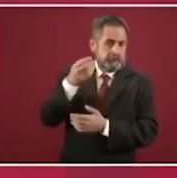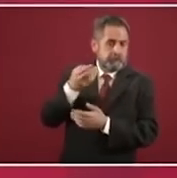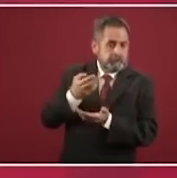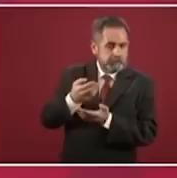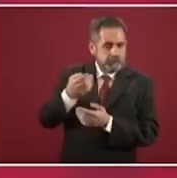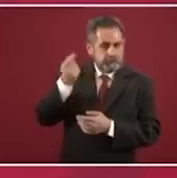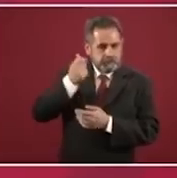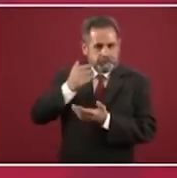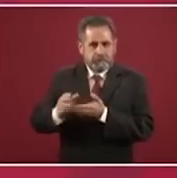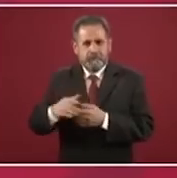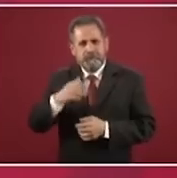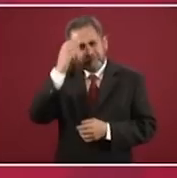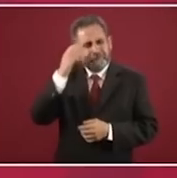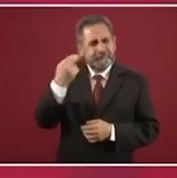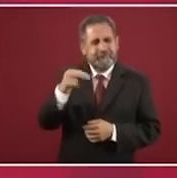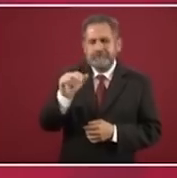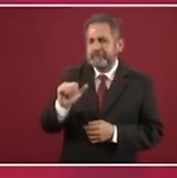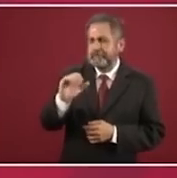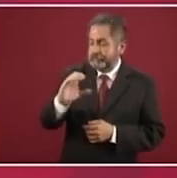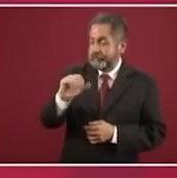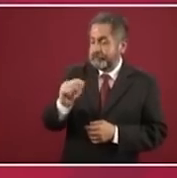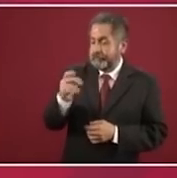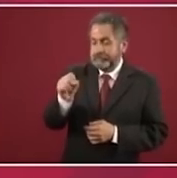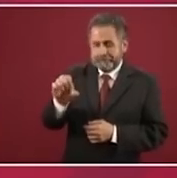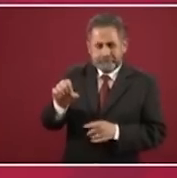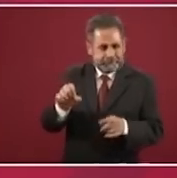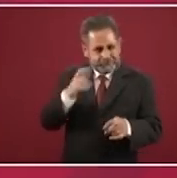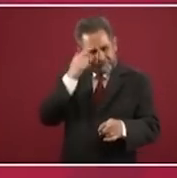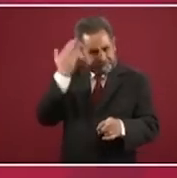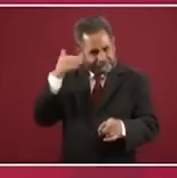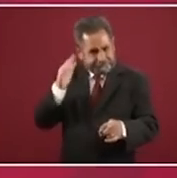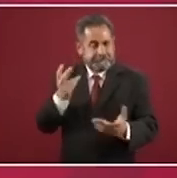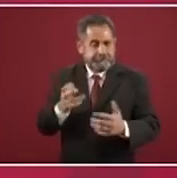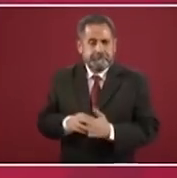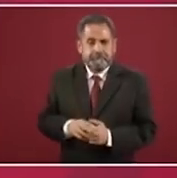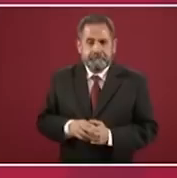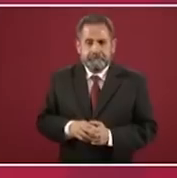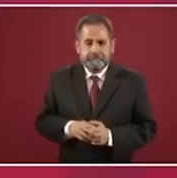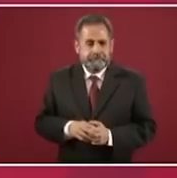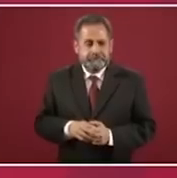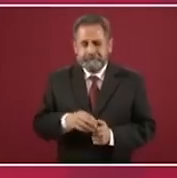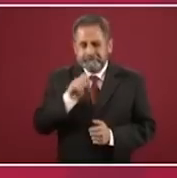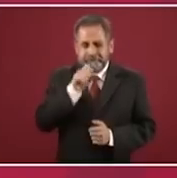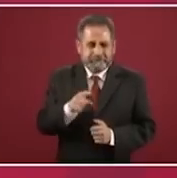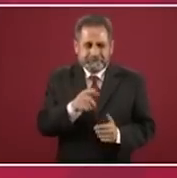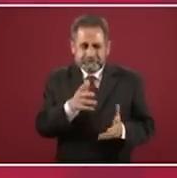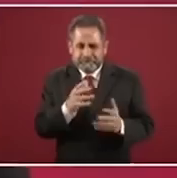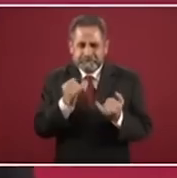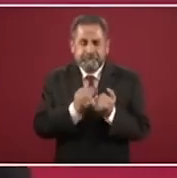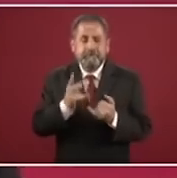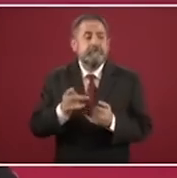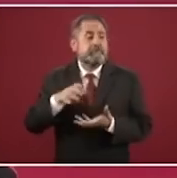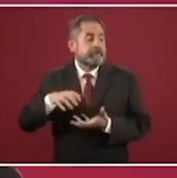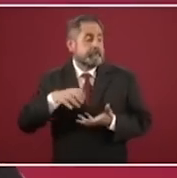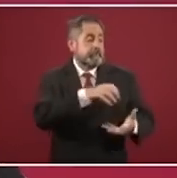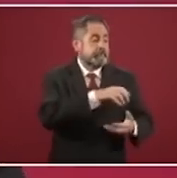Acuérdense lo que era el CAPSE antes, había también algo ahora parecido, siempre